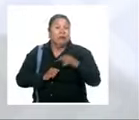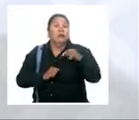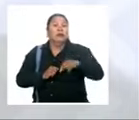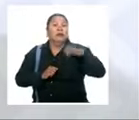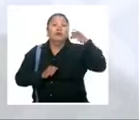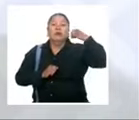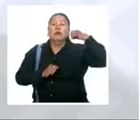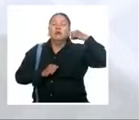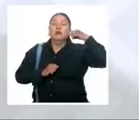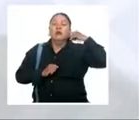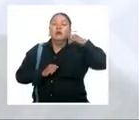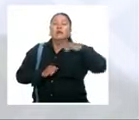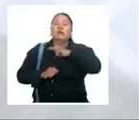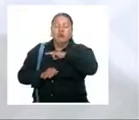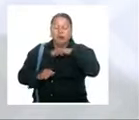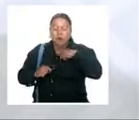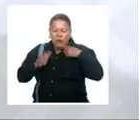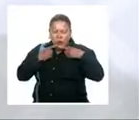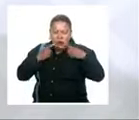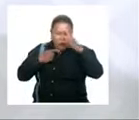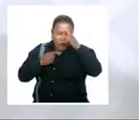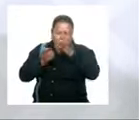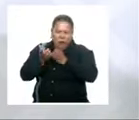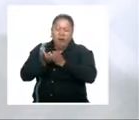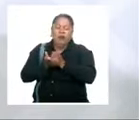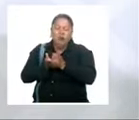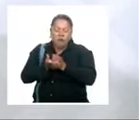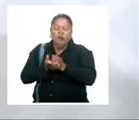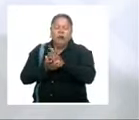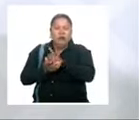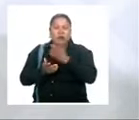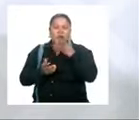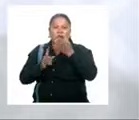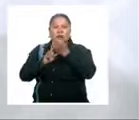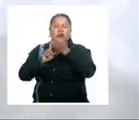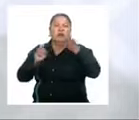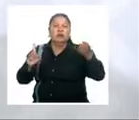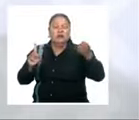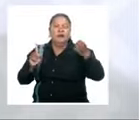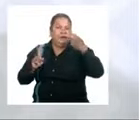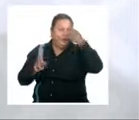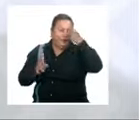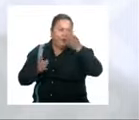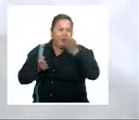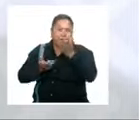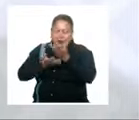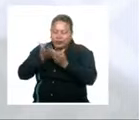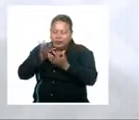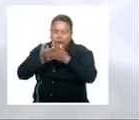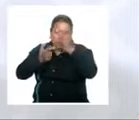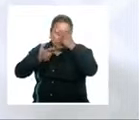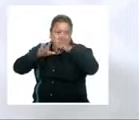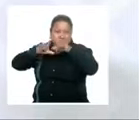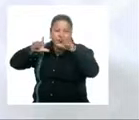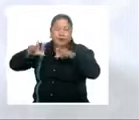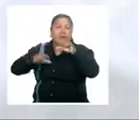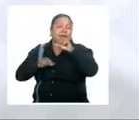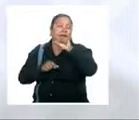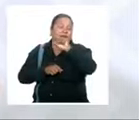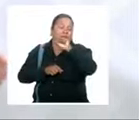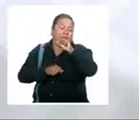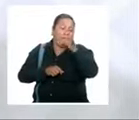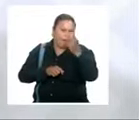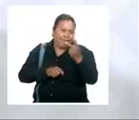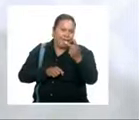Oaxaca hemos decidido alinearnos completamente a la Estrategia Nacional de Seguridad